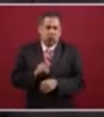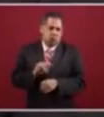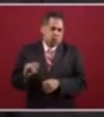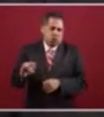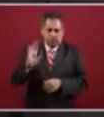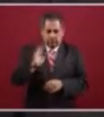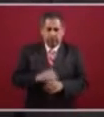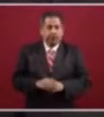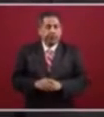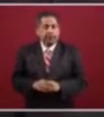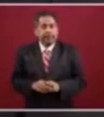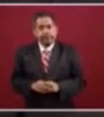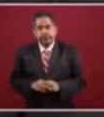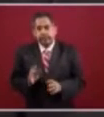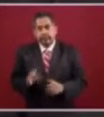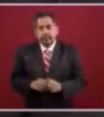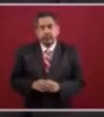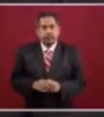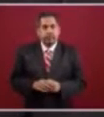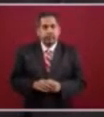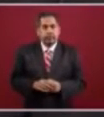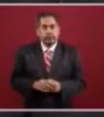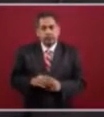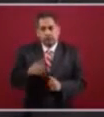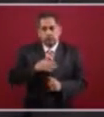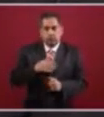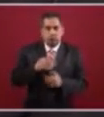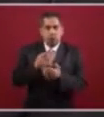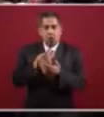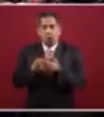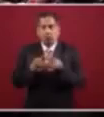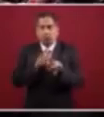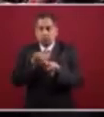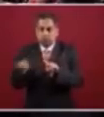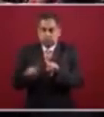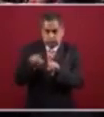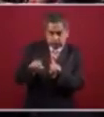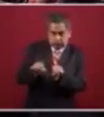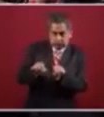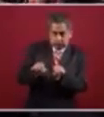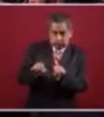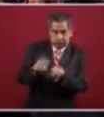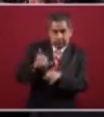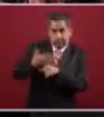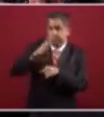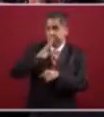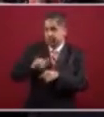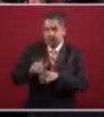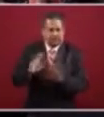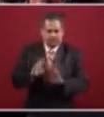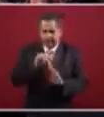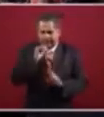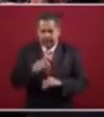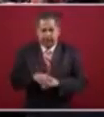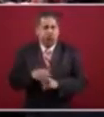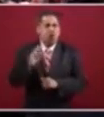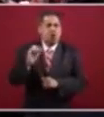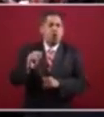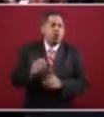y no me estacionan en doble fila nada ni bando